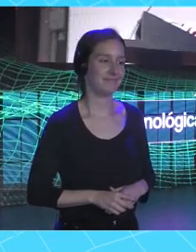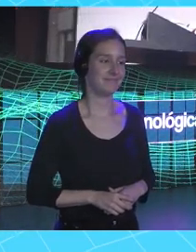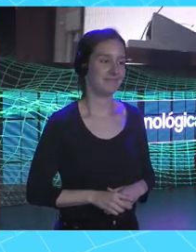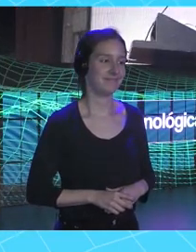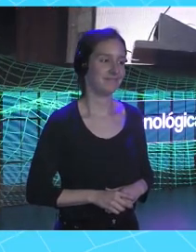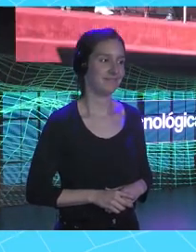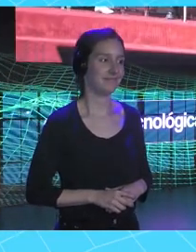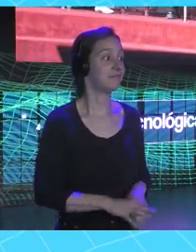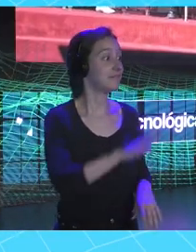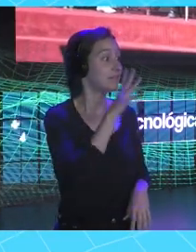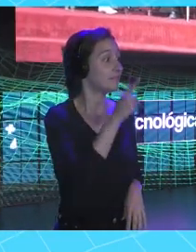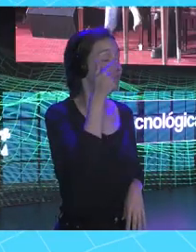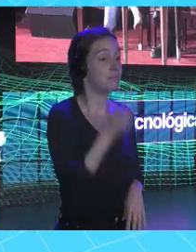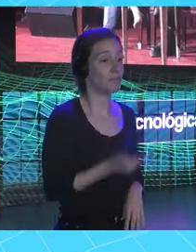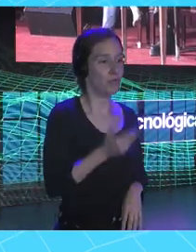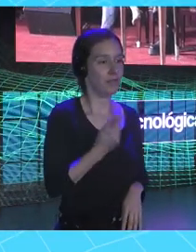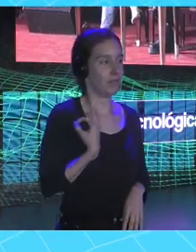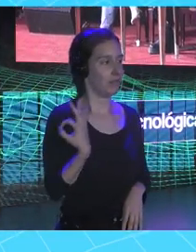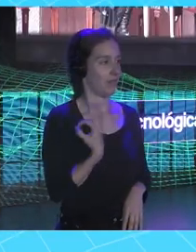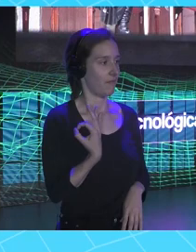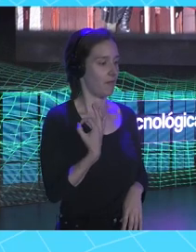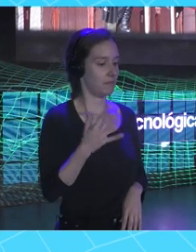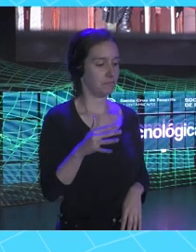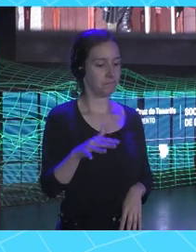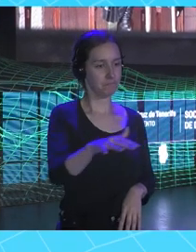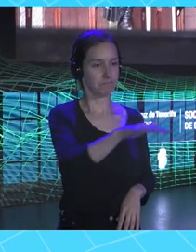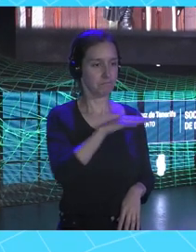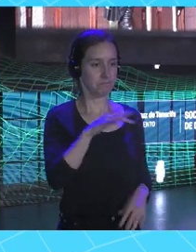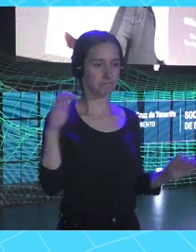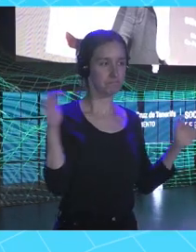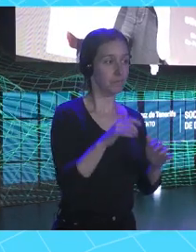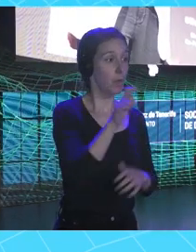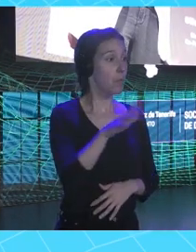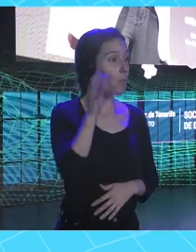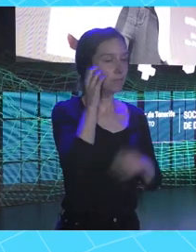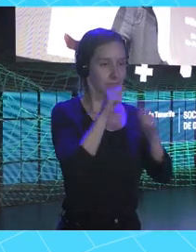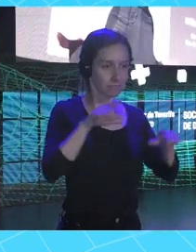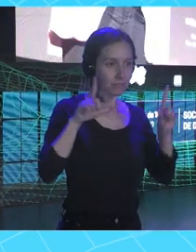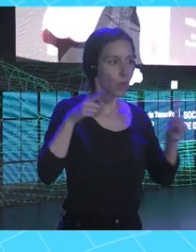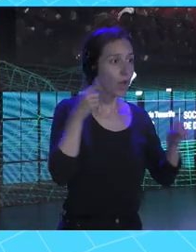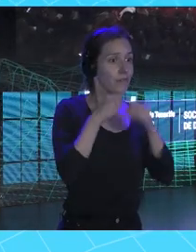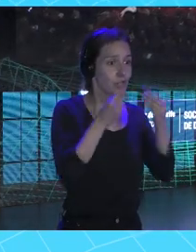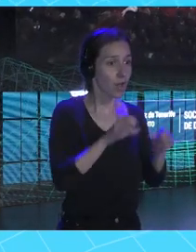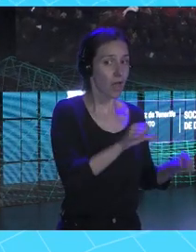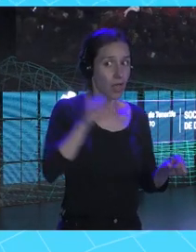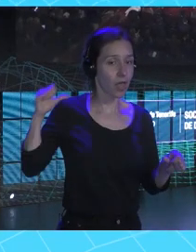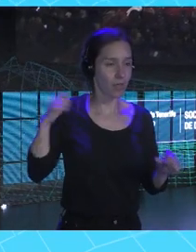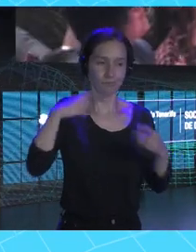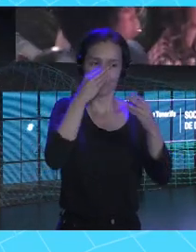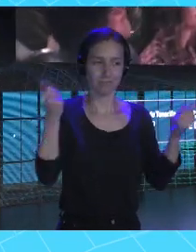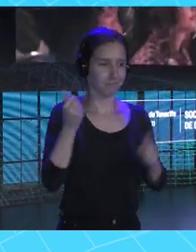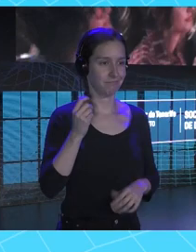por eso es tan importante tener un escenario donde solo hay mujeres para que la historia no se vuelva a olvidar de nadie